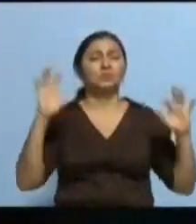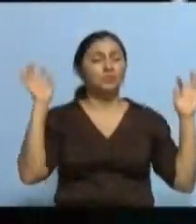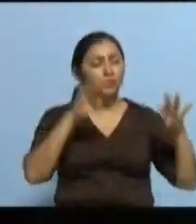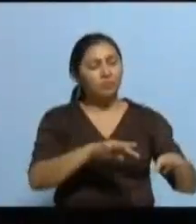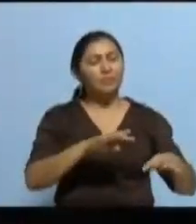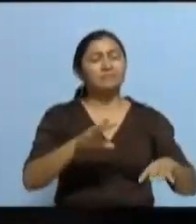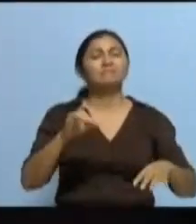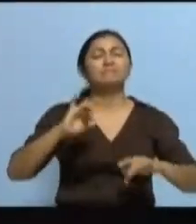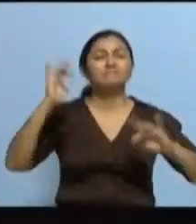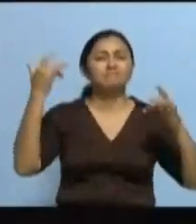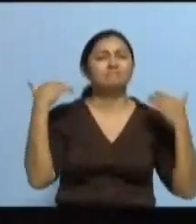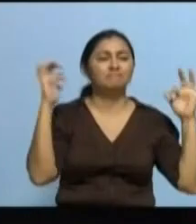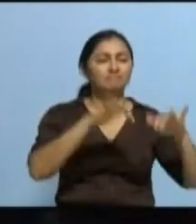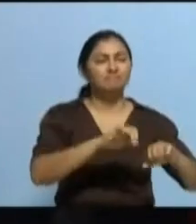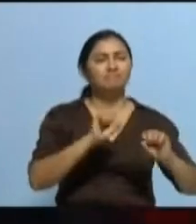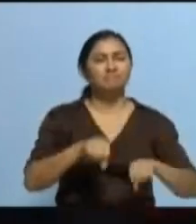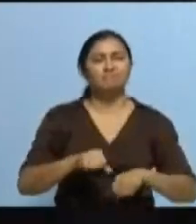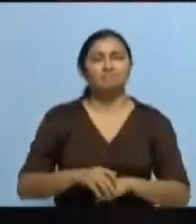perder.